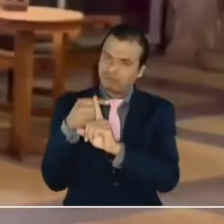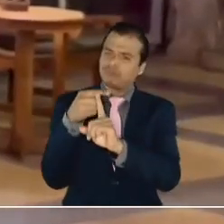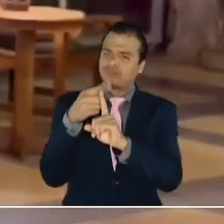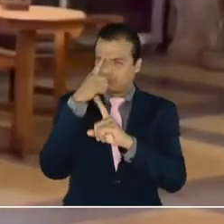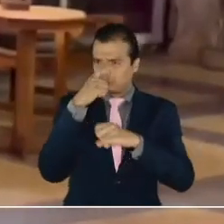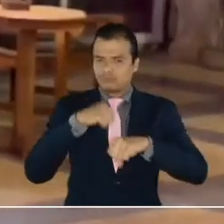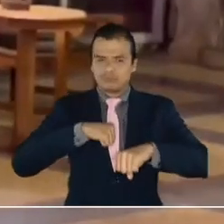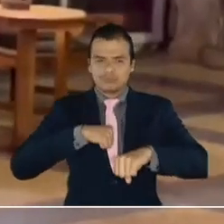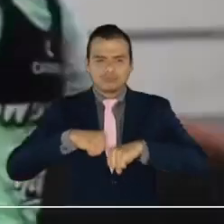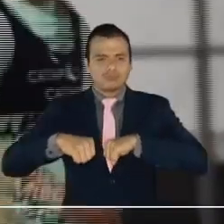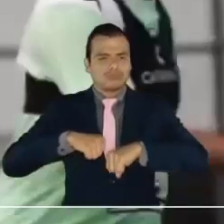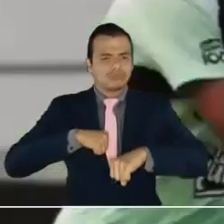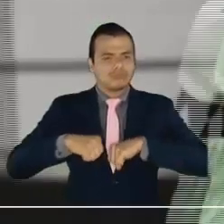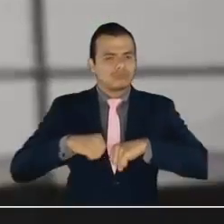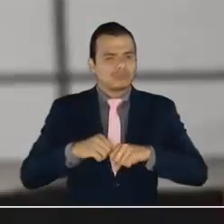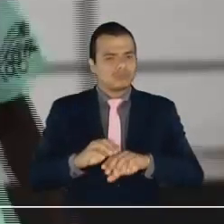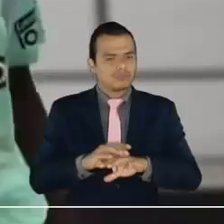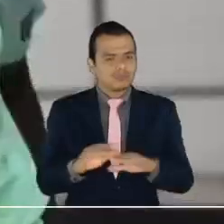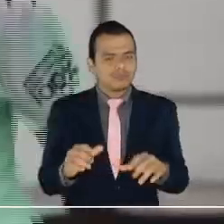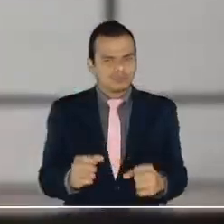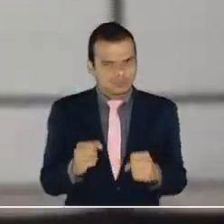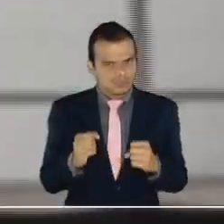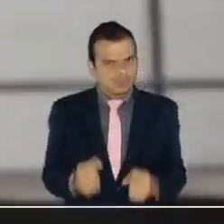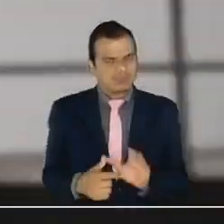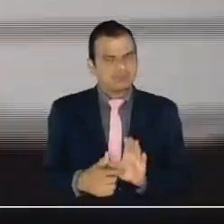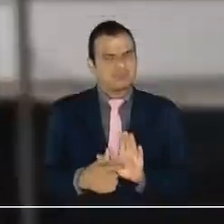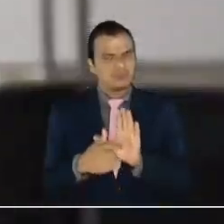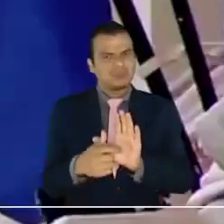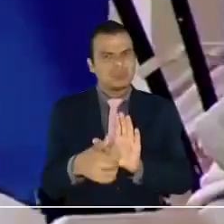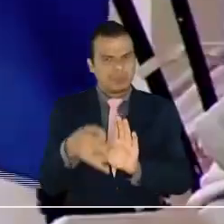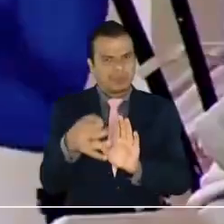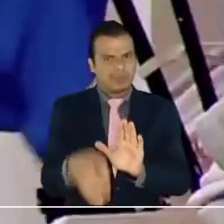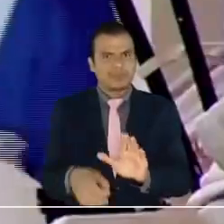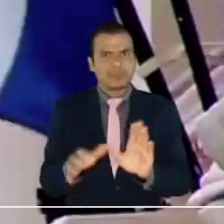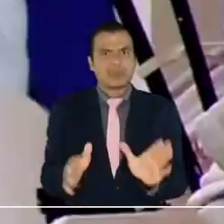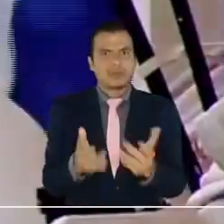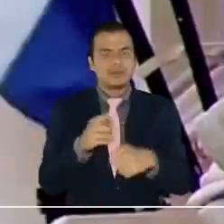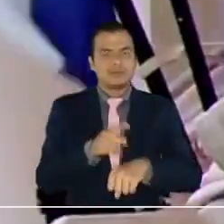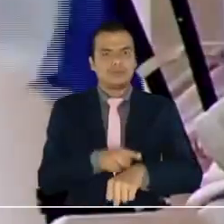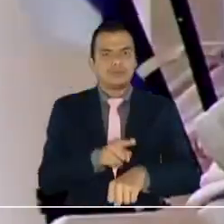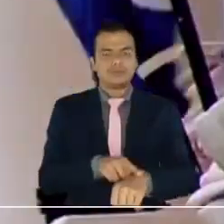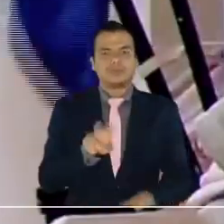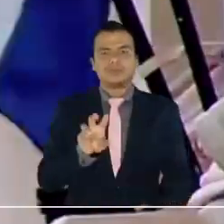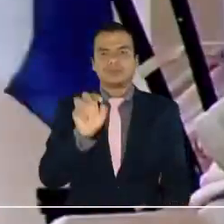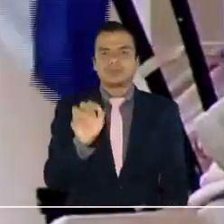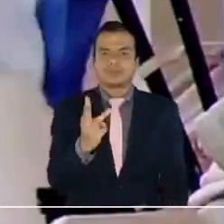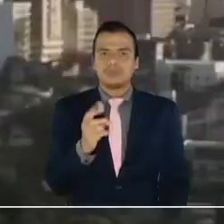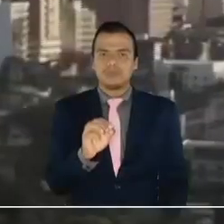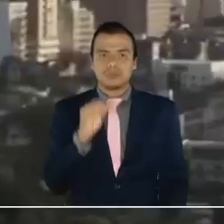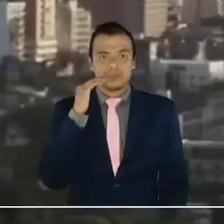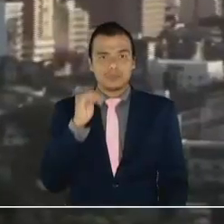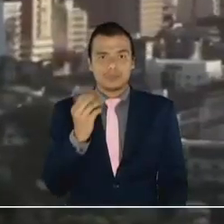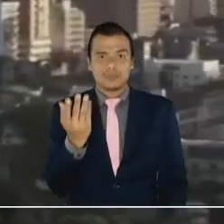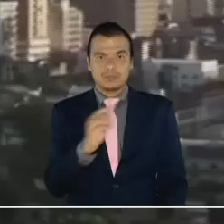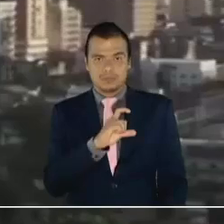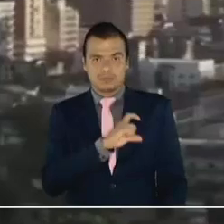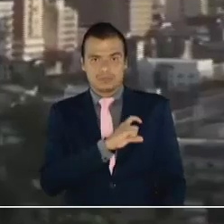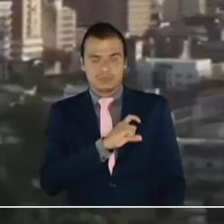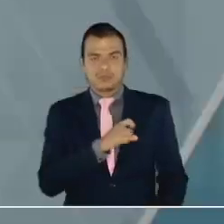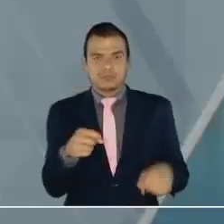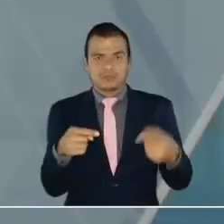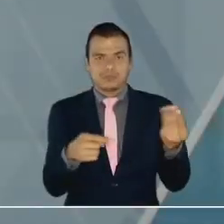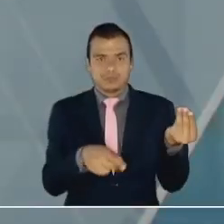creo que la vamos a sacar adelante. A las 3:30 de la tarde, Deportivo Cali Femenino y Alianza Lima jugarán en el Estadio Ipané en